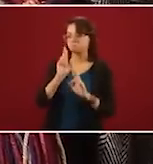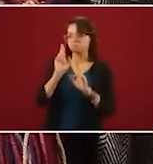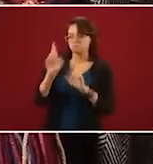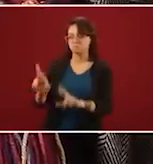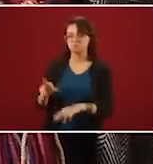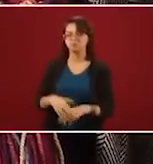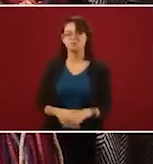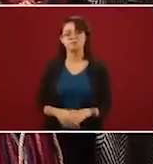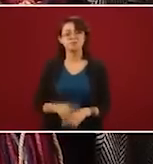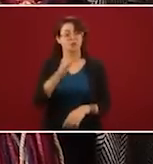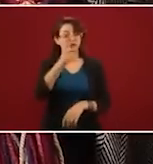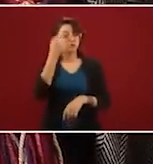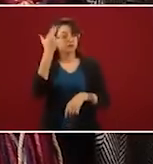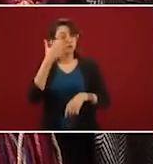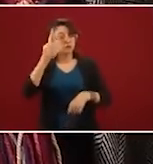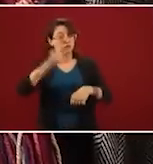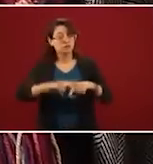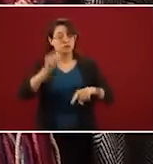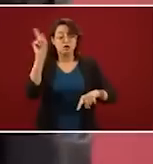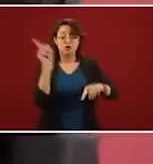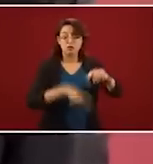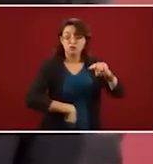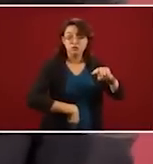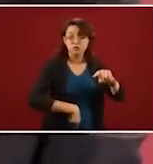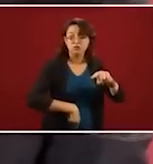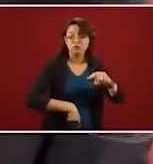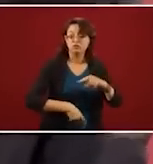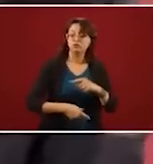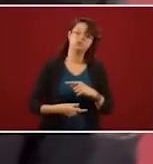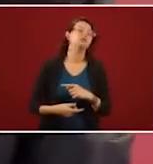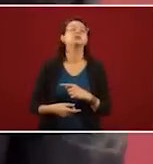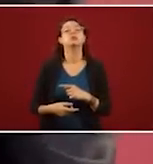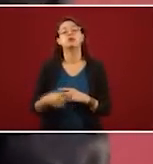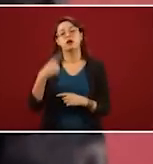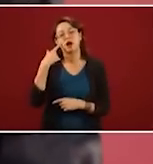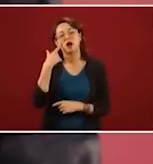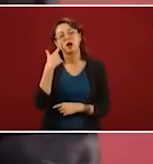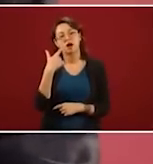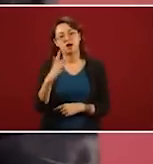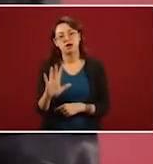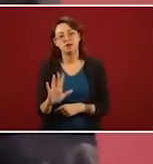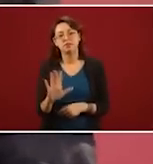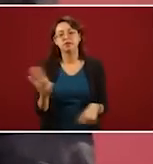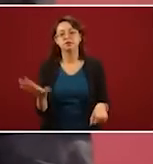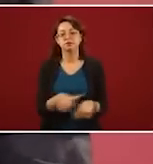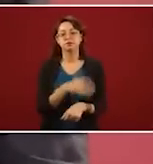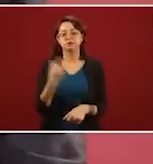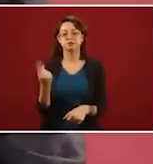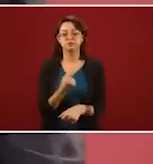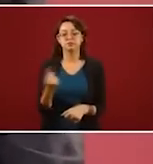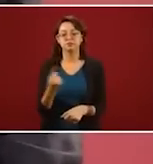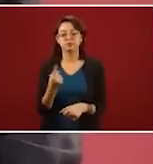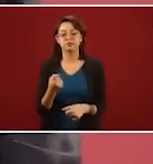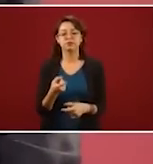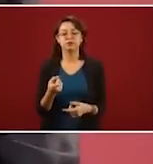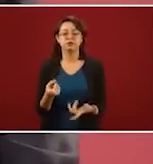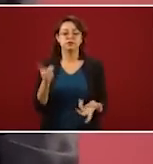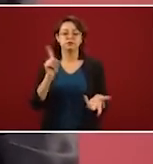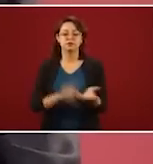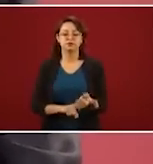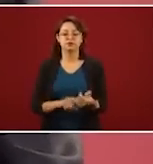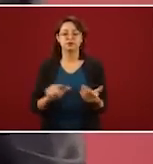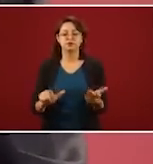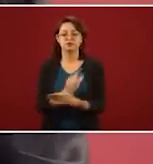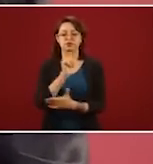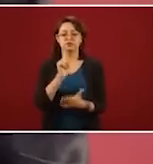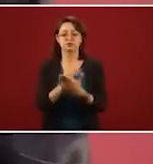el director del hospital? Tenemos que verlo porque hay un mecanismo que se creó de